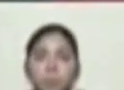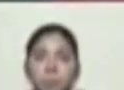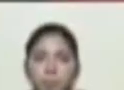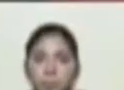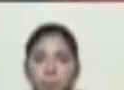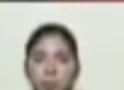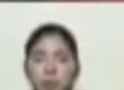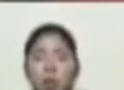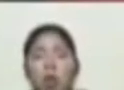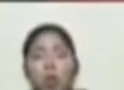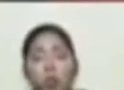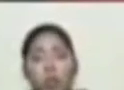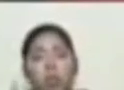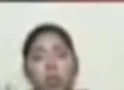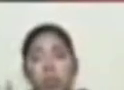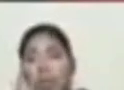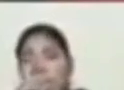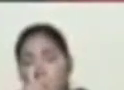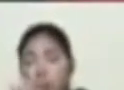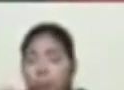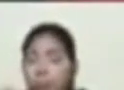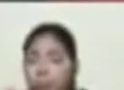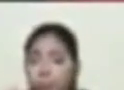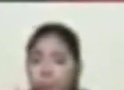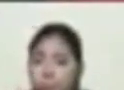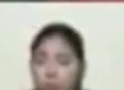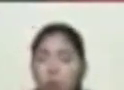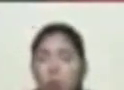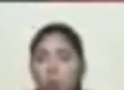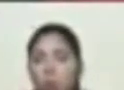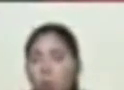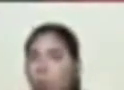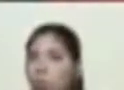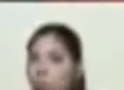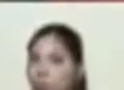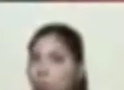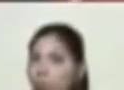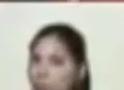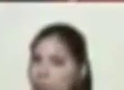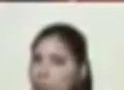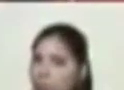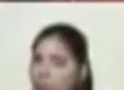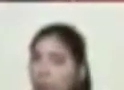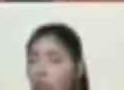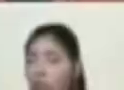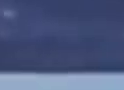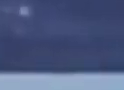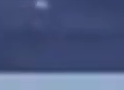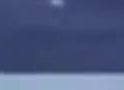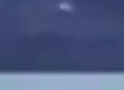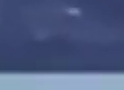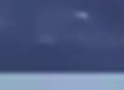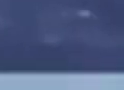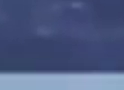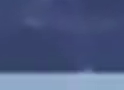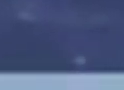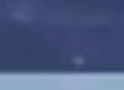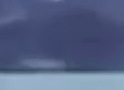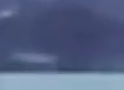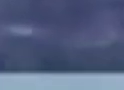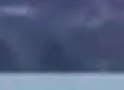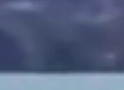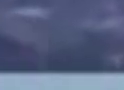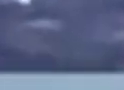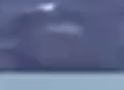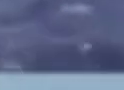ofrecen los hospitales, precisamente, señores, en el país caribeño. Sí, señores, así como lo oyen, se estaría hablando de acciones militares por parte de personal exclusivo del país